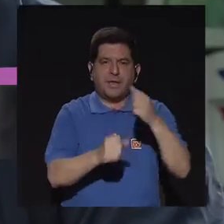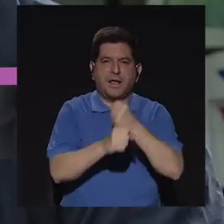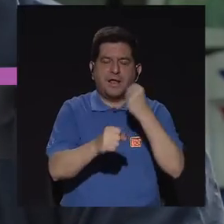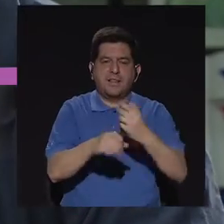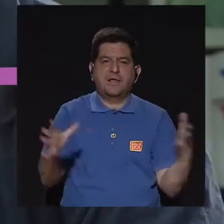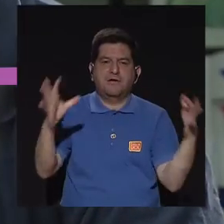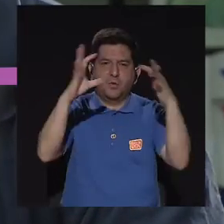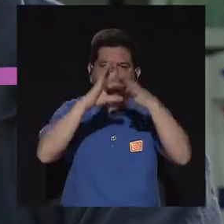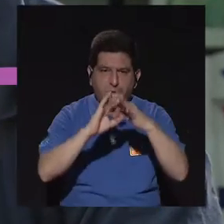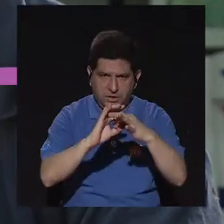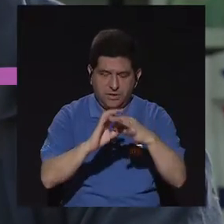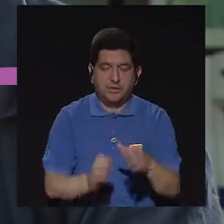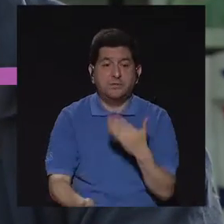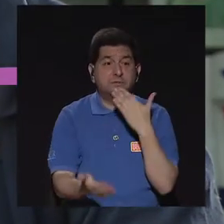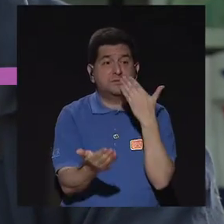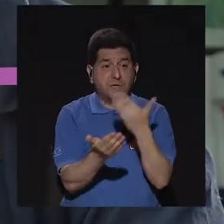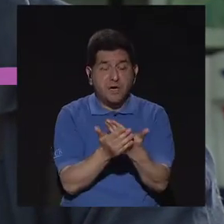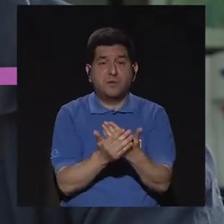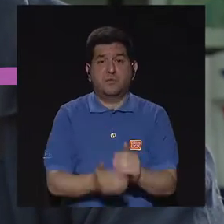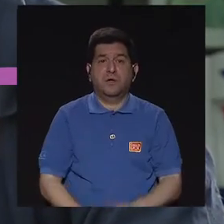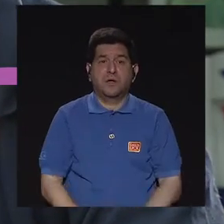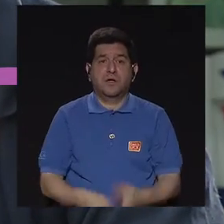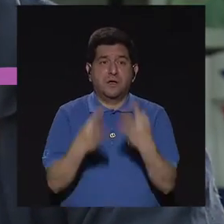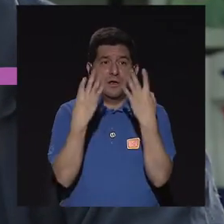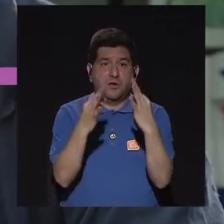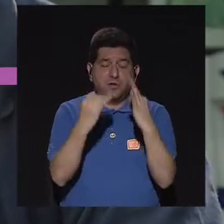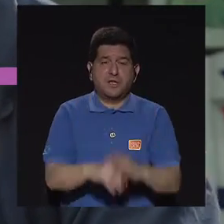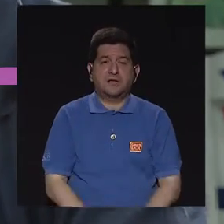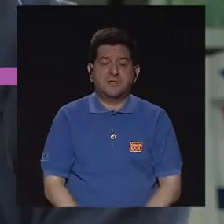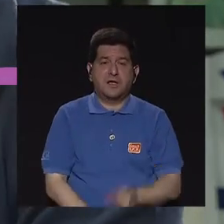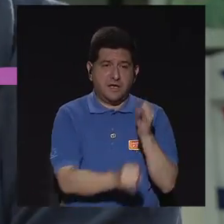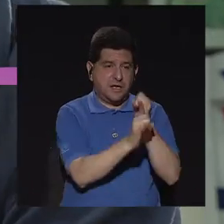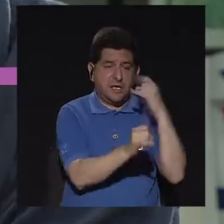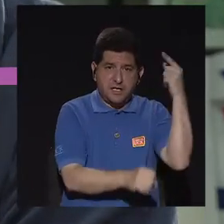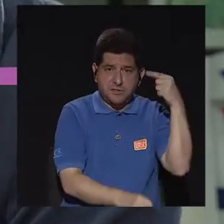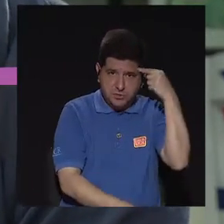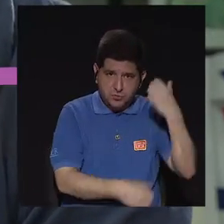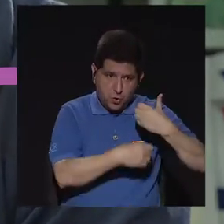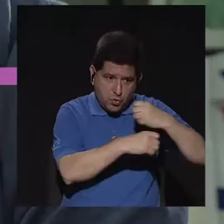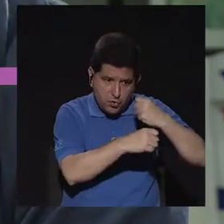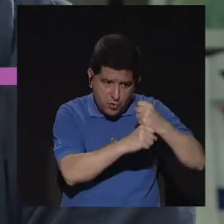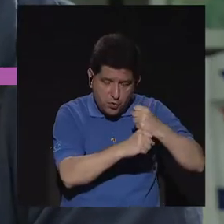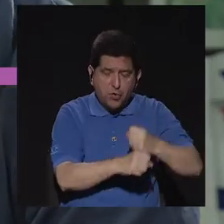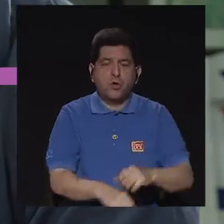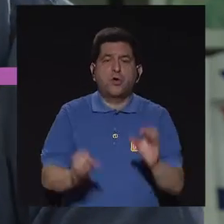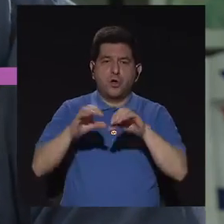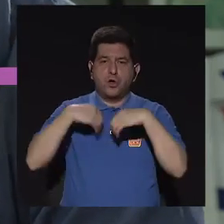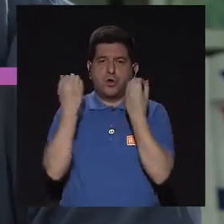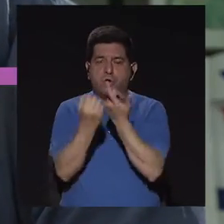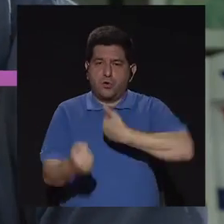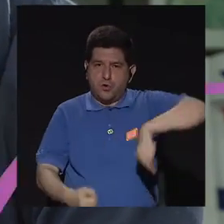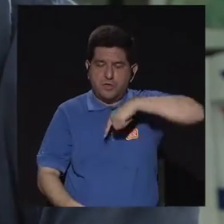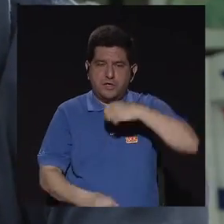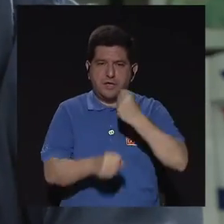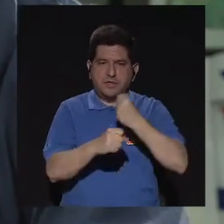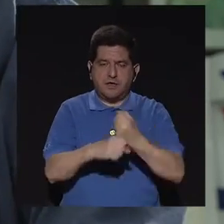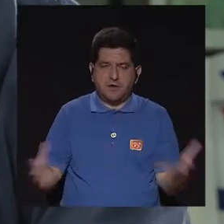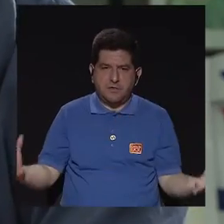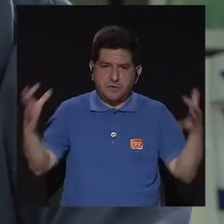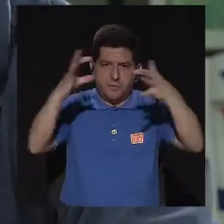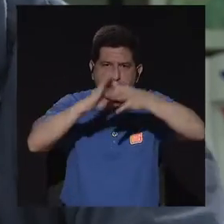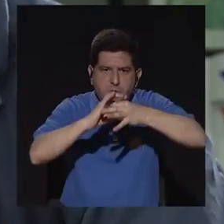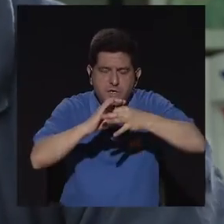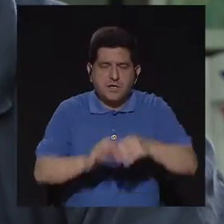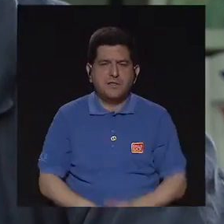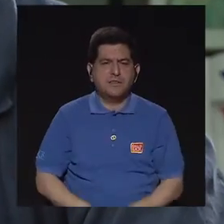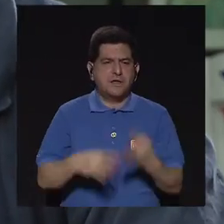en conjunto. Yo creo que eso sería bueno, como relacionar como entes como de gobierno, como municipalidades, como organizaciones como las de nosotros, y trabajar más en conjunto